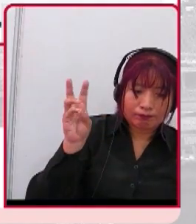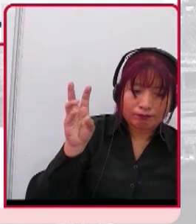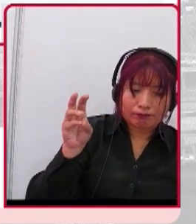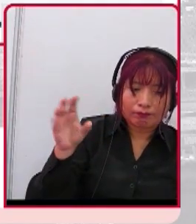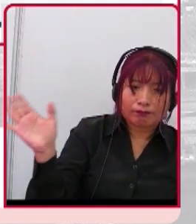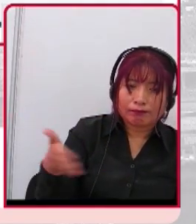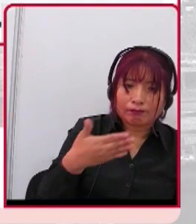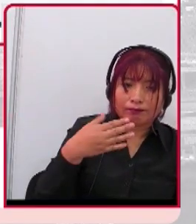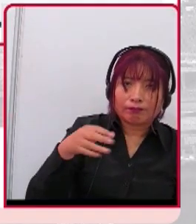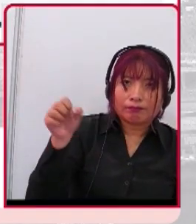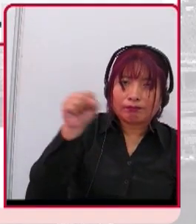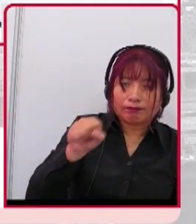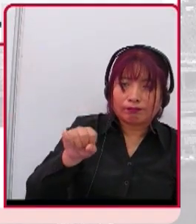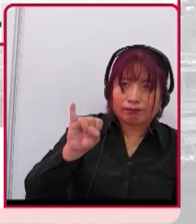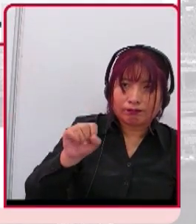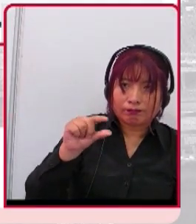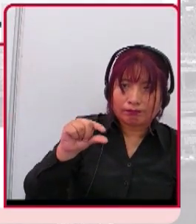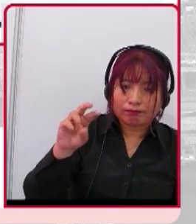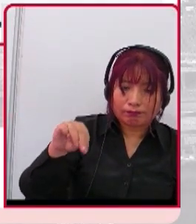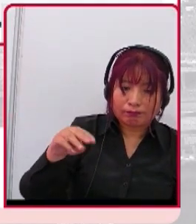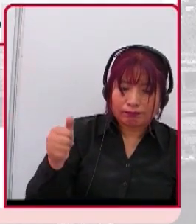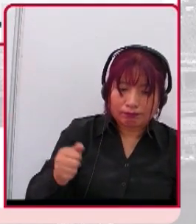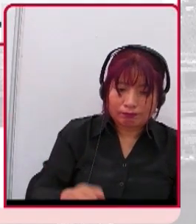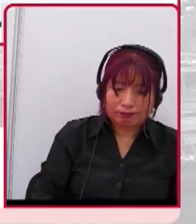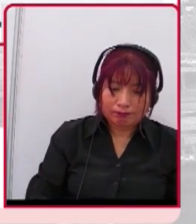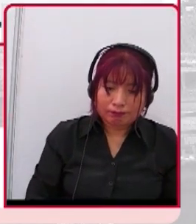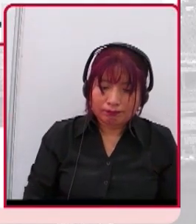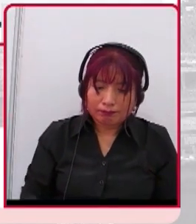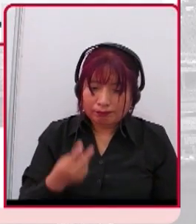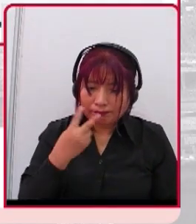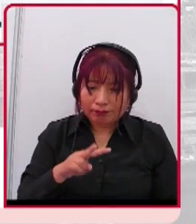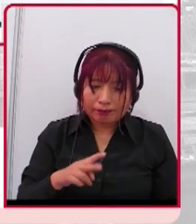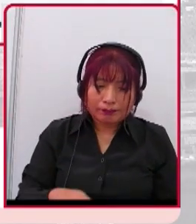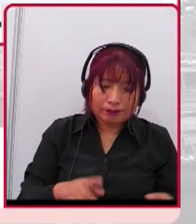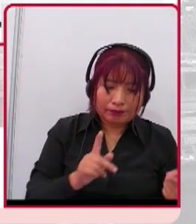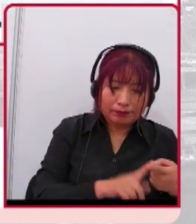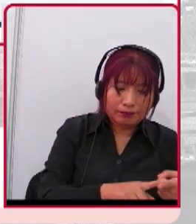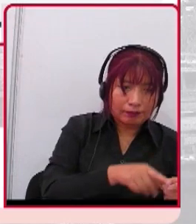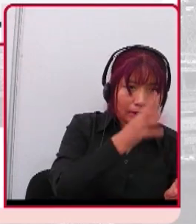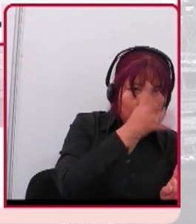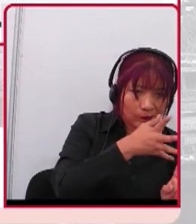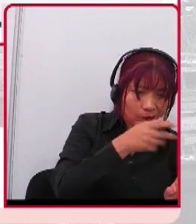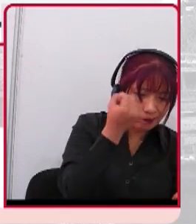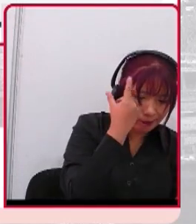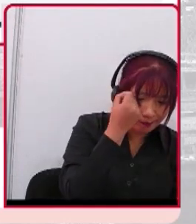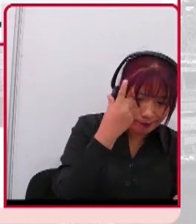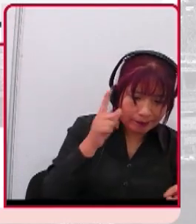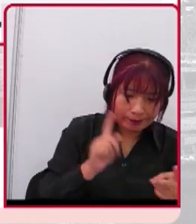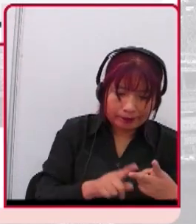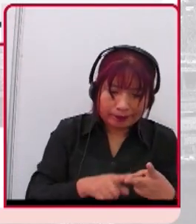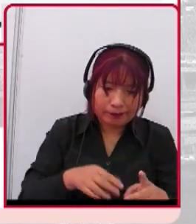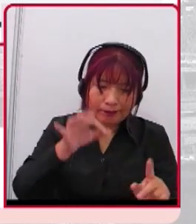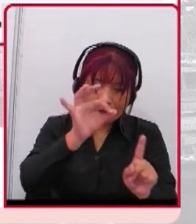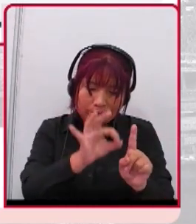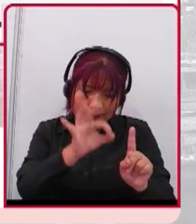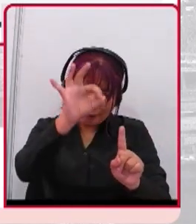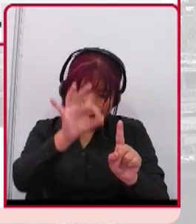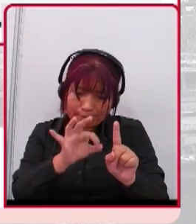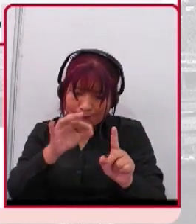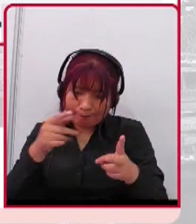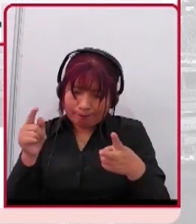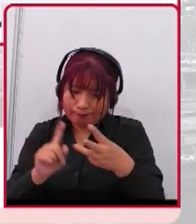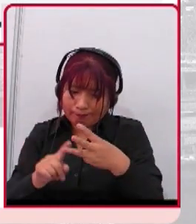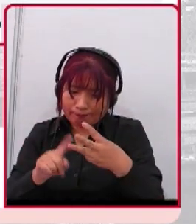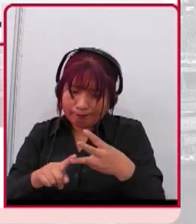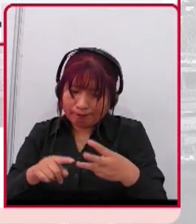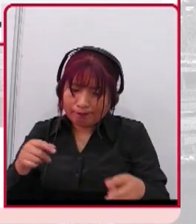etapa definir. Esta metodología se basa en el DMAIC, definir, medir, analizar, mejorar y controlar. Cada una